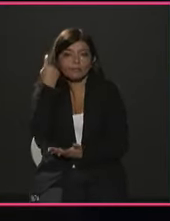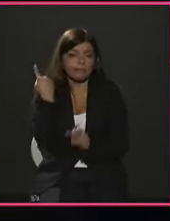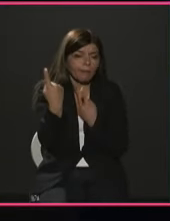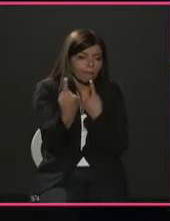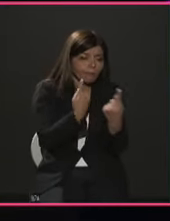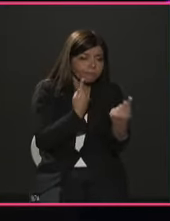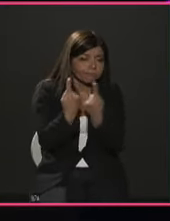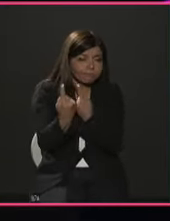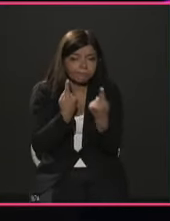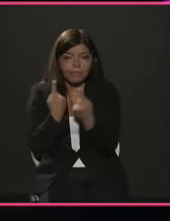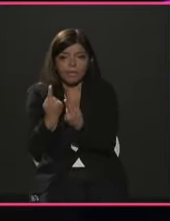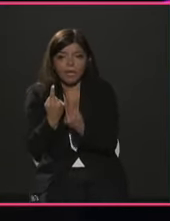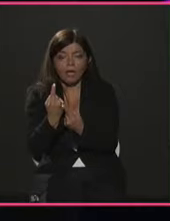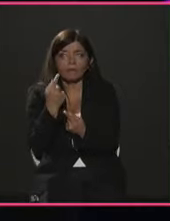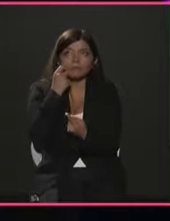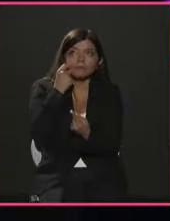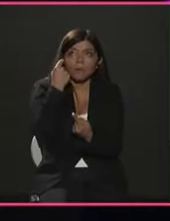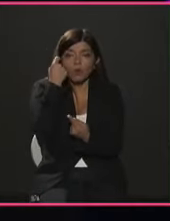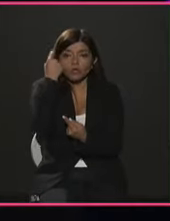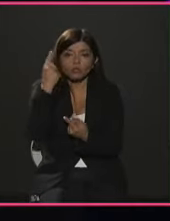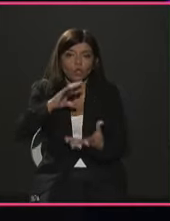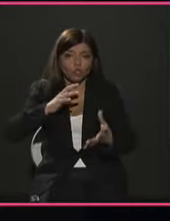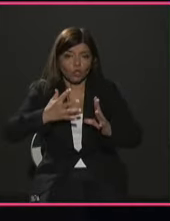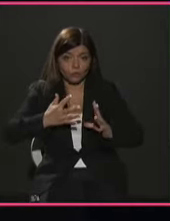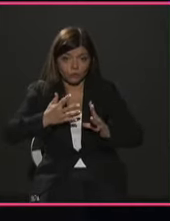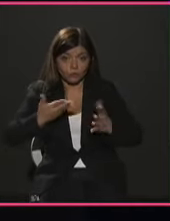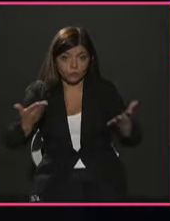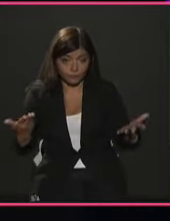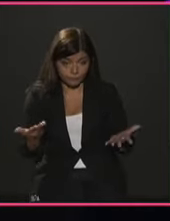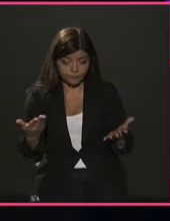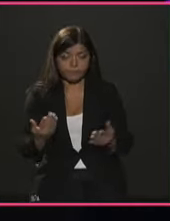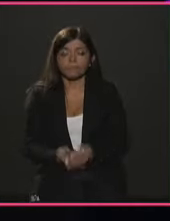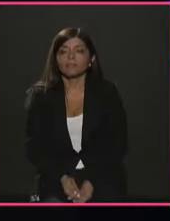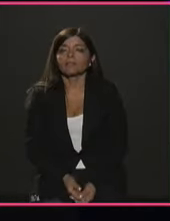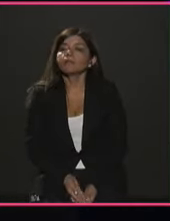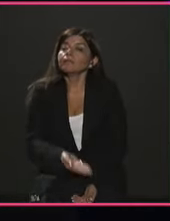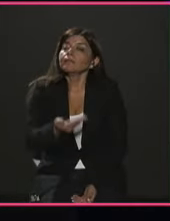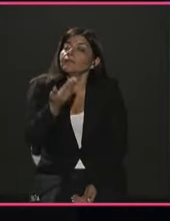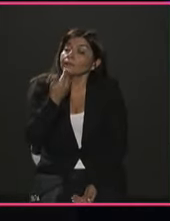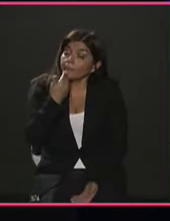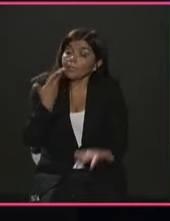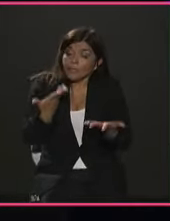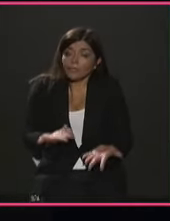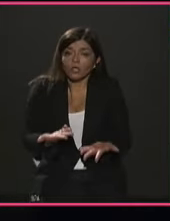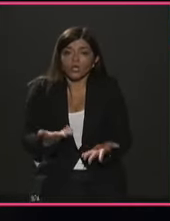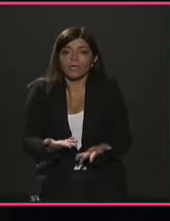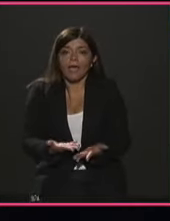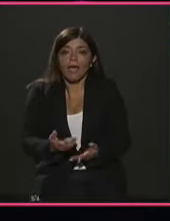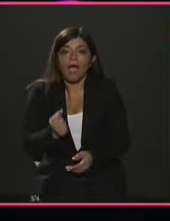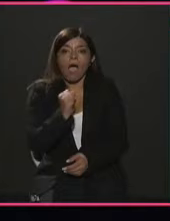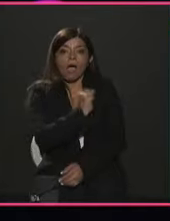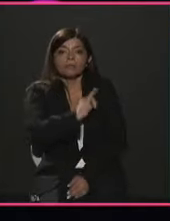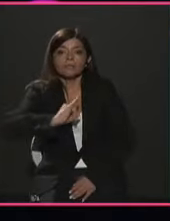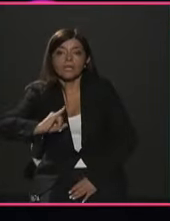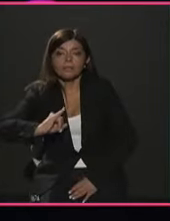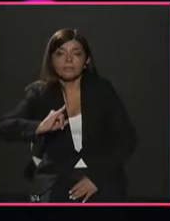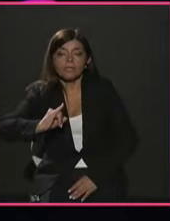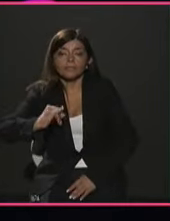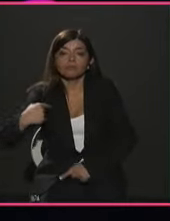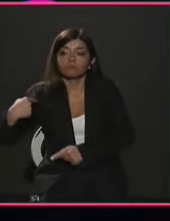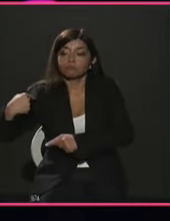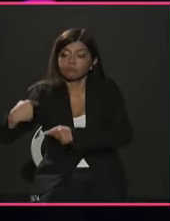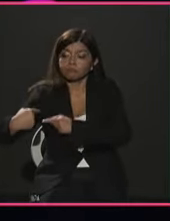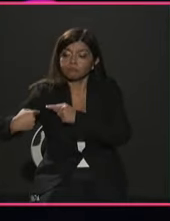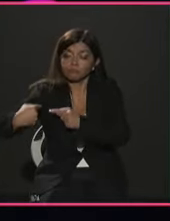mismos entre nosotros y el mundo alrededor pero ahora tenemos Inteligencia artificial generativa